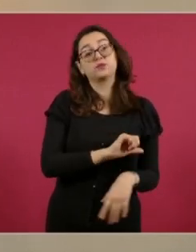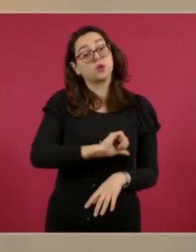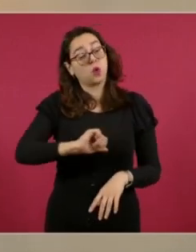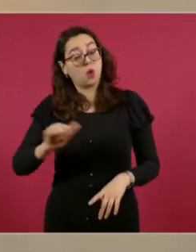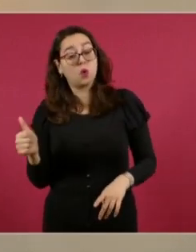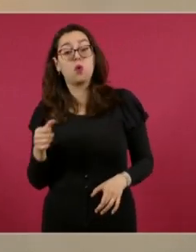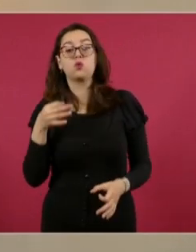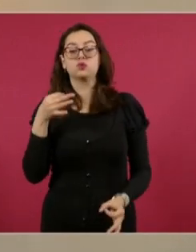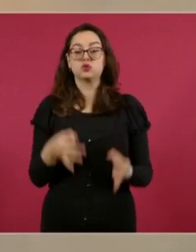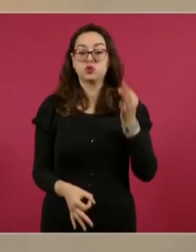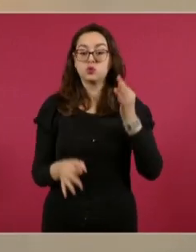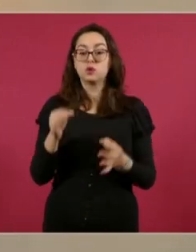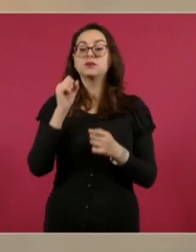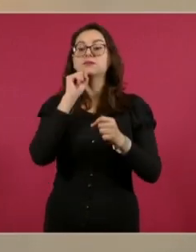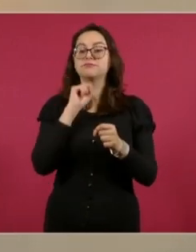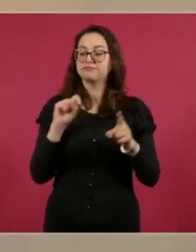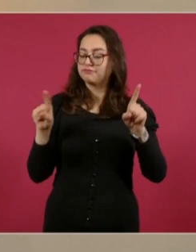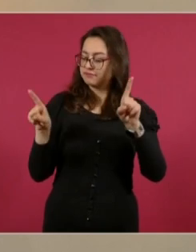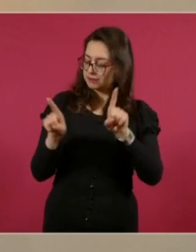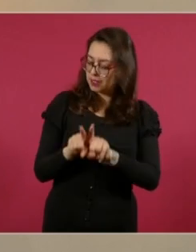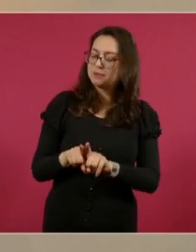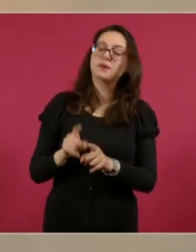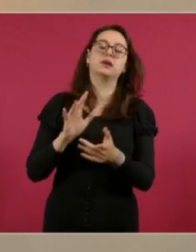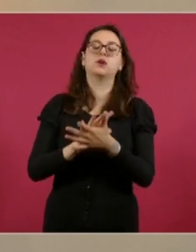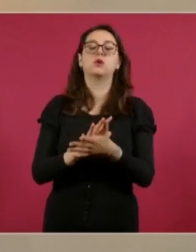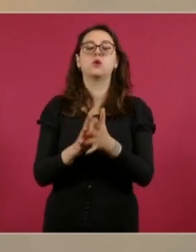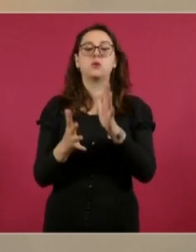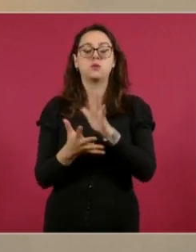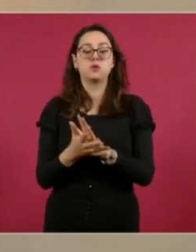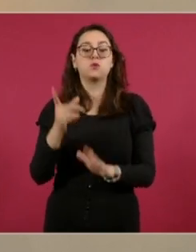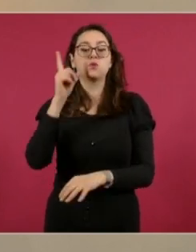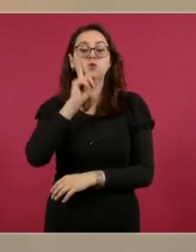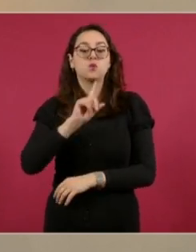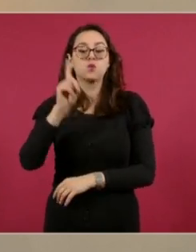los casos Odebrecht Pemex. Involucra a la jueza